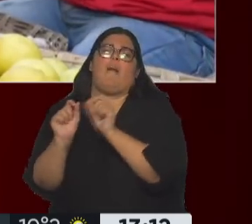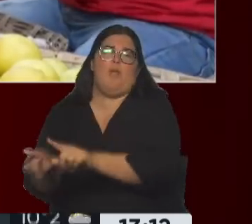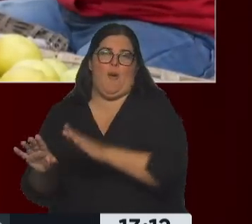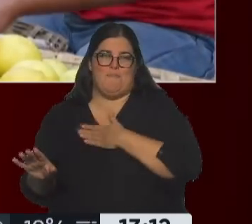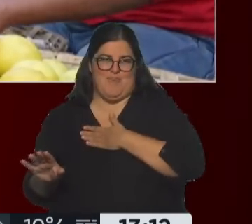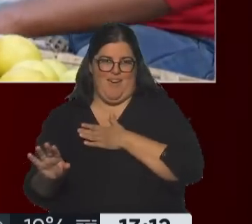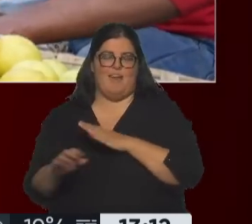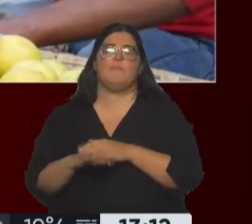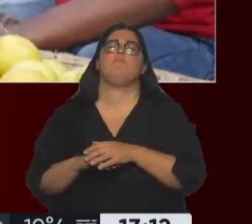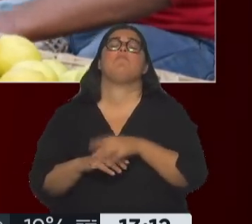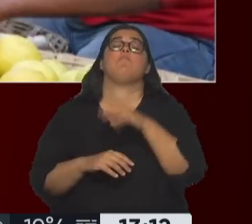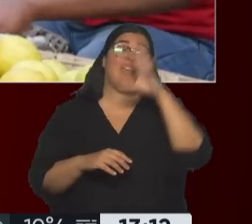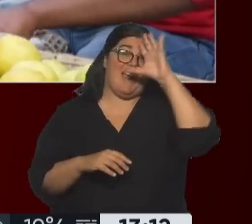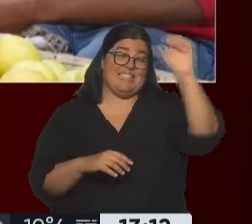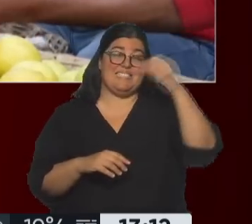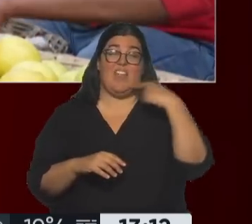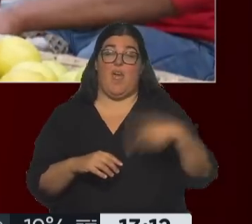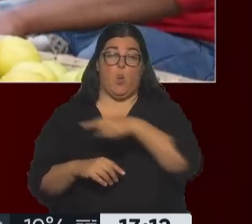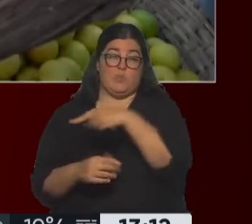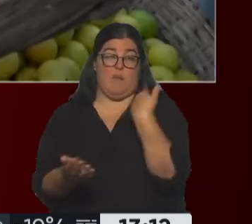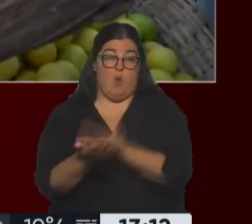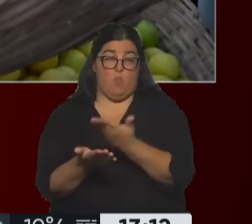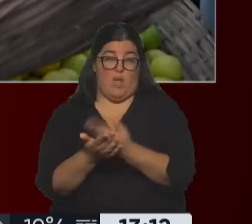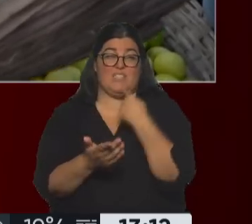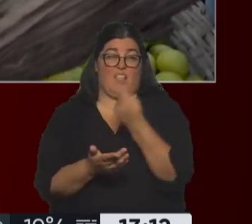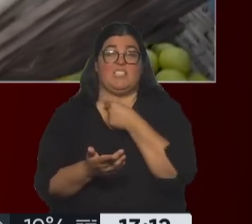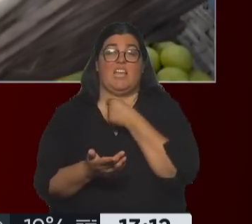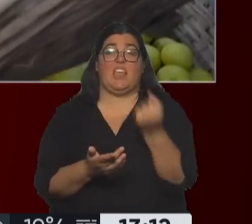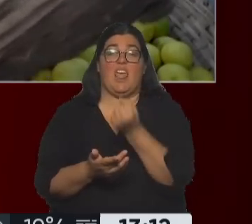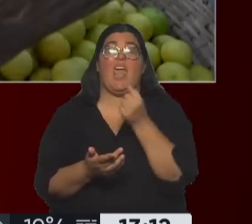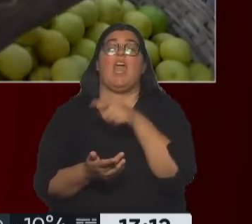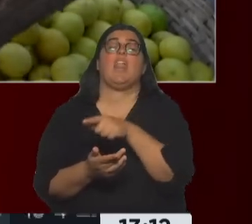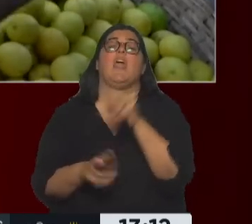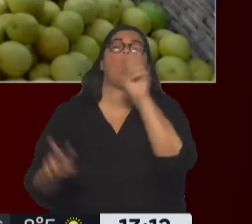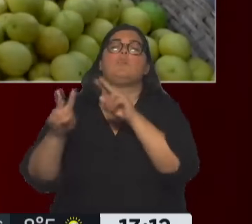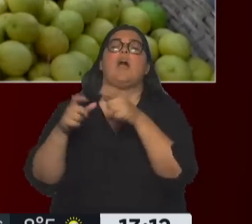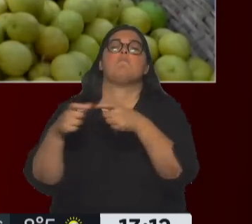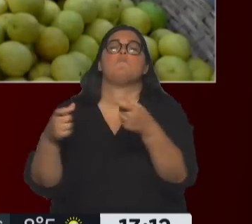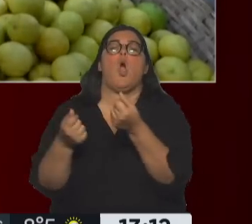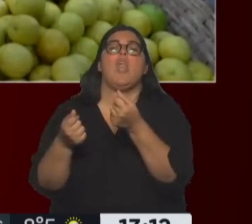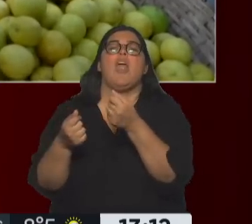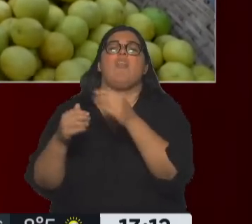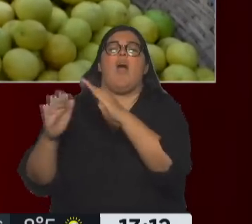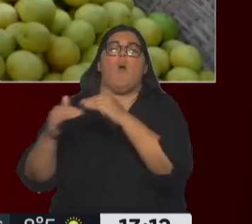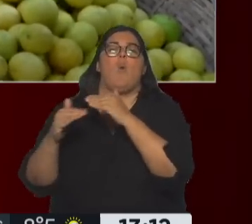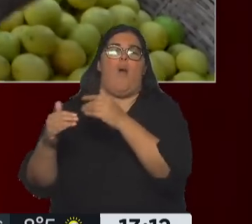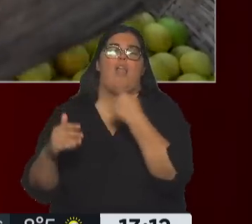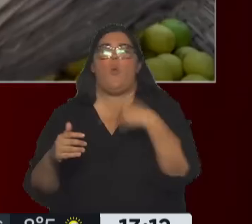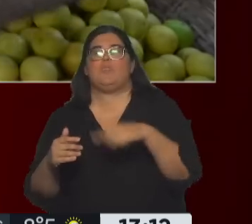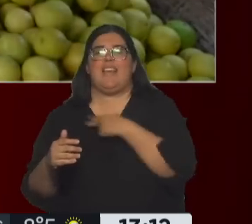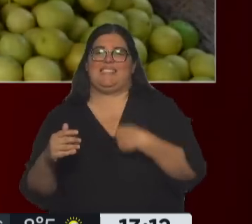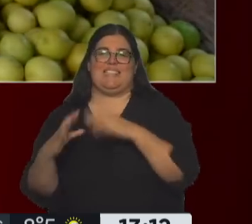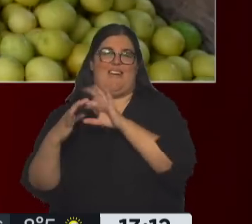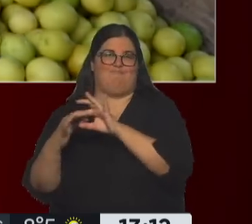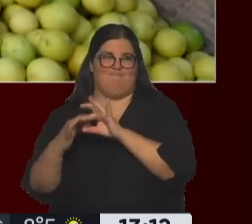hecho, la propuesta del canciller ruso, Lavrov, de decir que incluso se va a buscar una moneda común. Digo, un discurso que, bueno, por supuesto suena